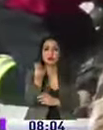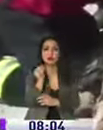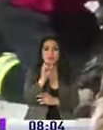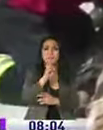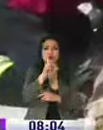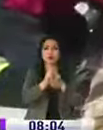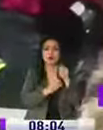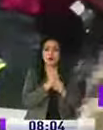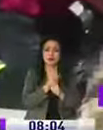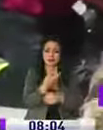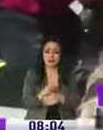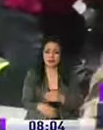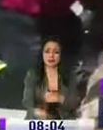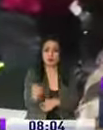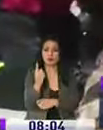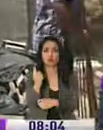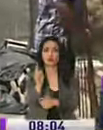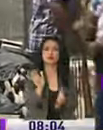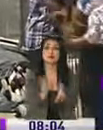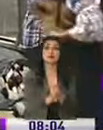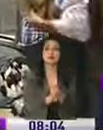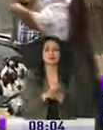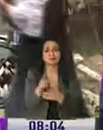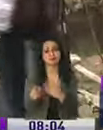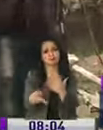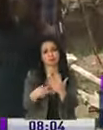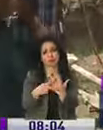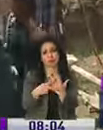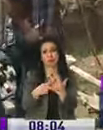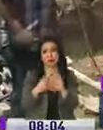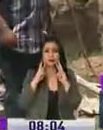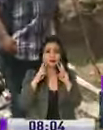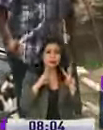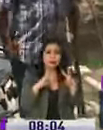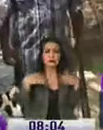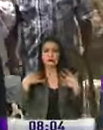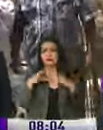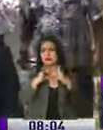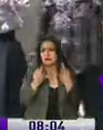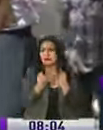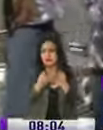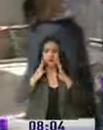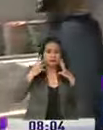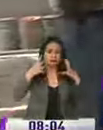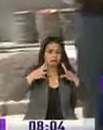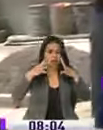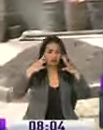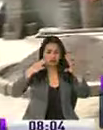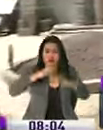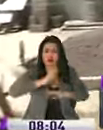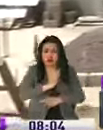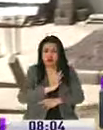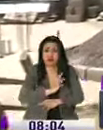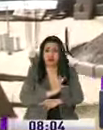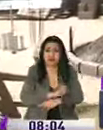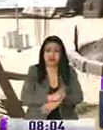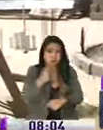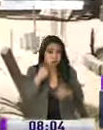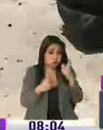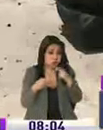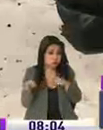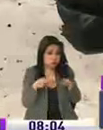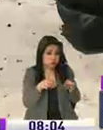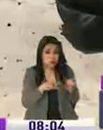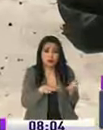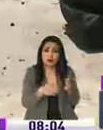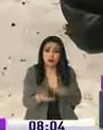la orfandad y una mujer viuda. En el lugar se vivieron escenas desgarradoras. Los allegados no podían creerlo lo que estaban viendo. Un